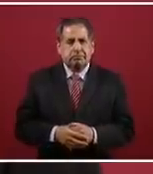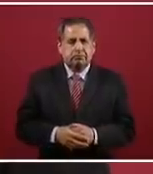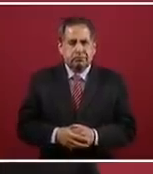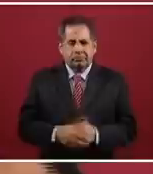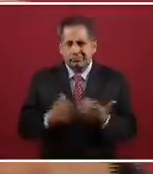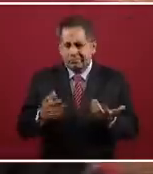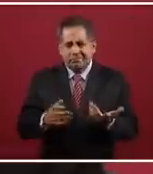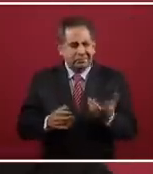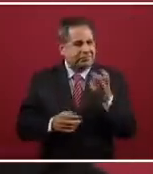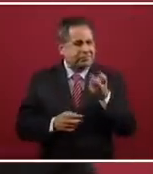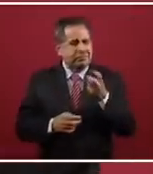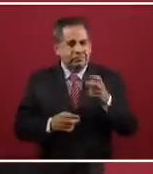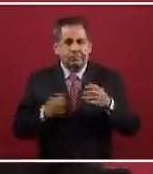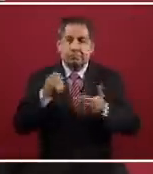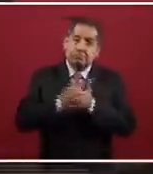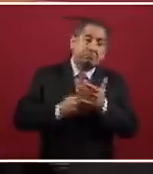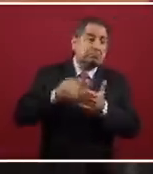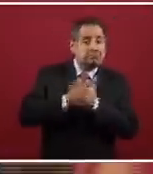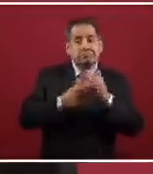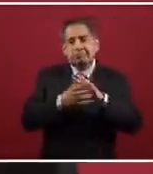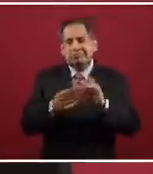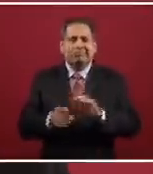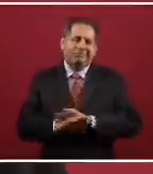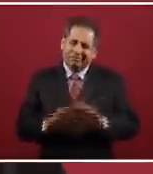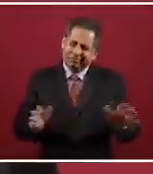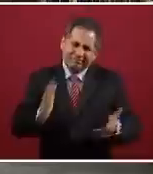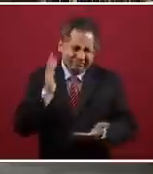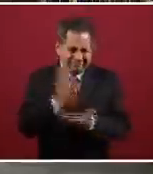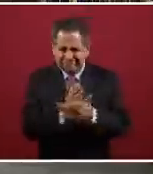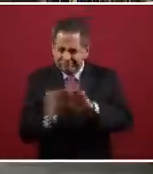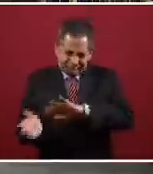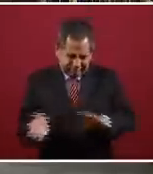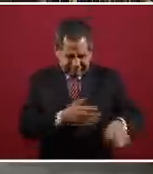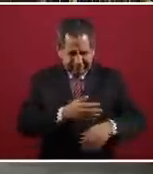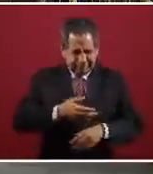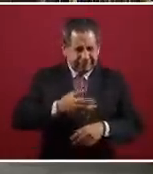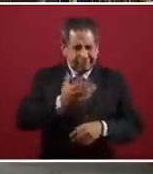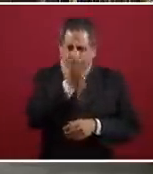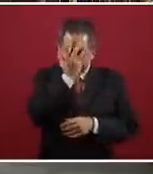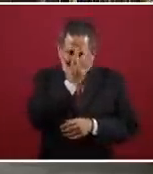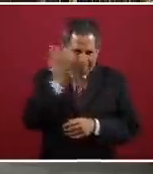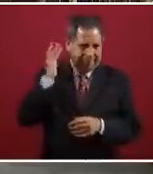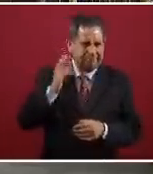o todo este activismo político, ya, fuera máscaras.